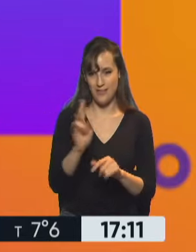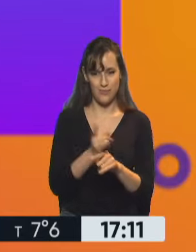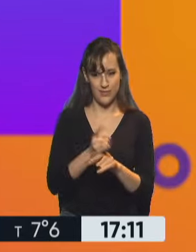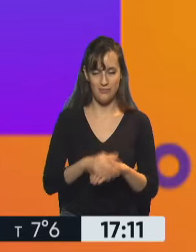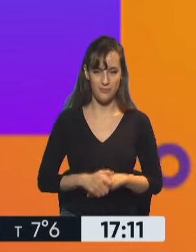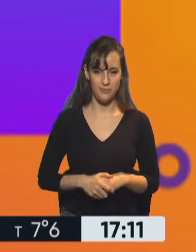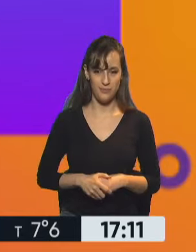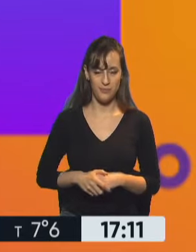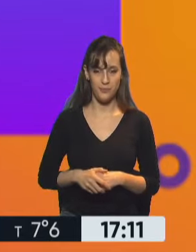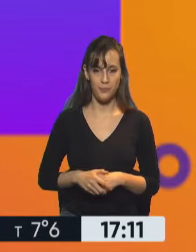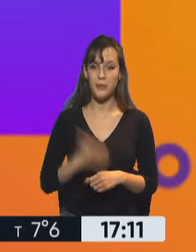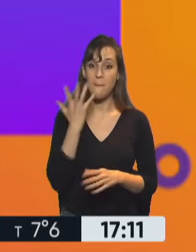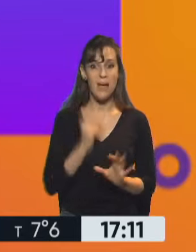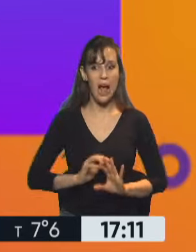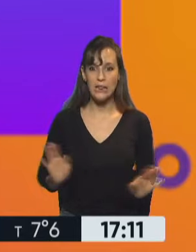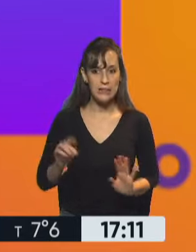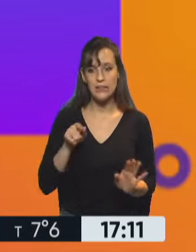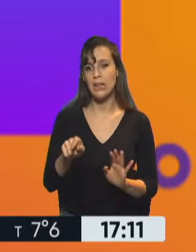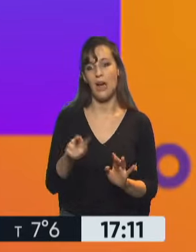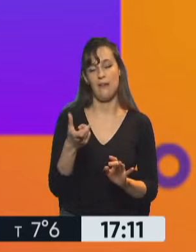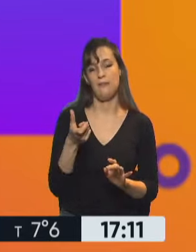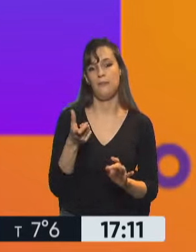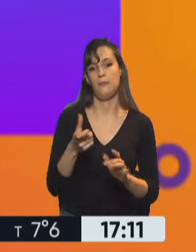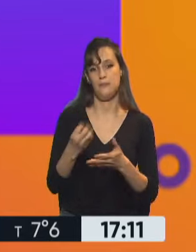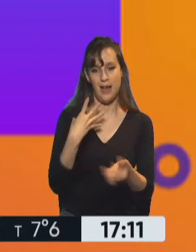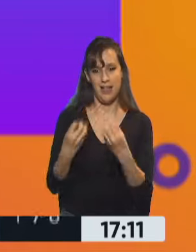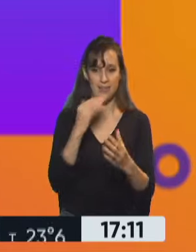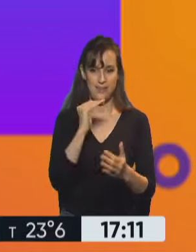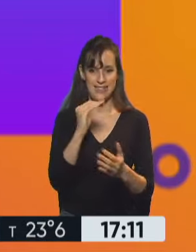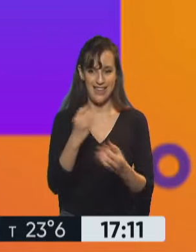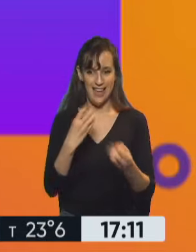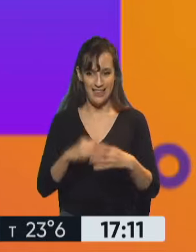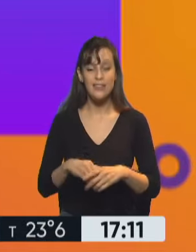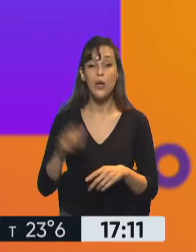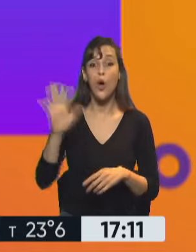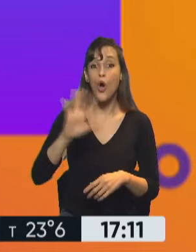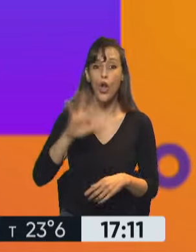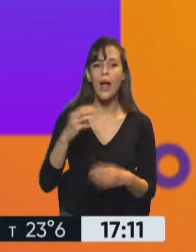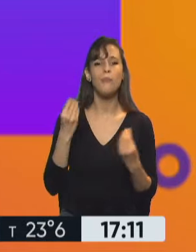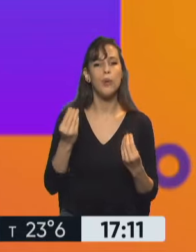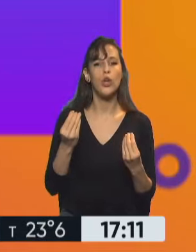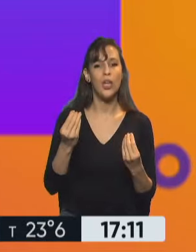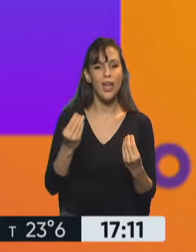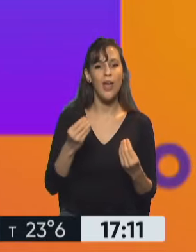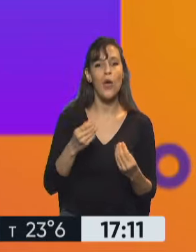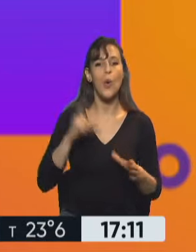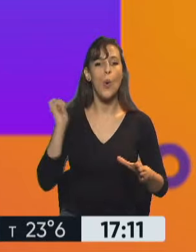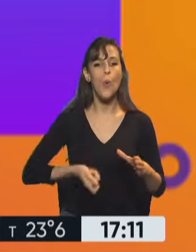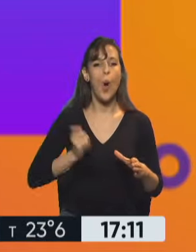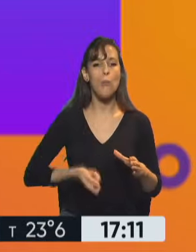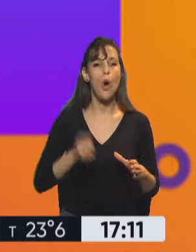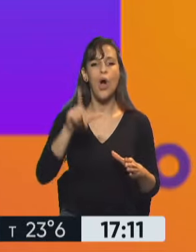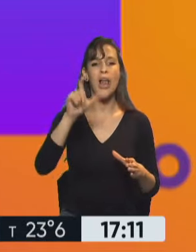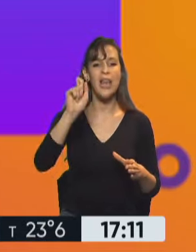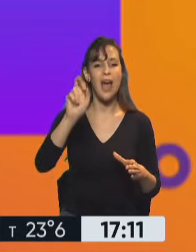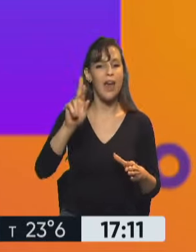Espedale. Me encanta cuando nos escriben a las redes de Conectados. Hola, ¿por qué se llaman bombos largueros?